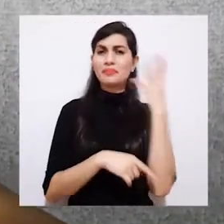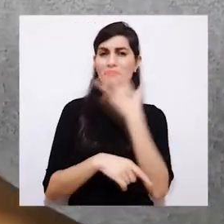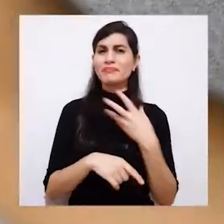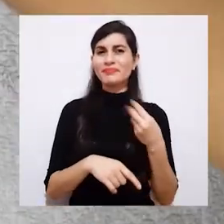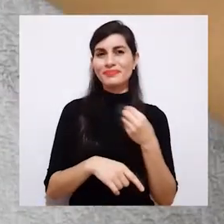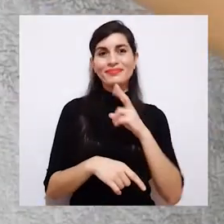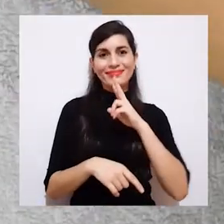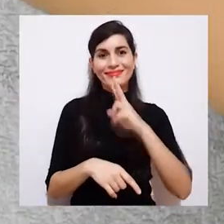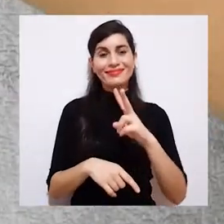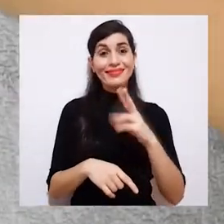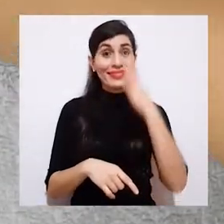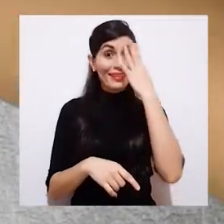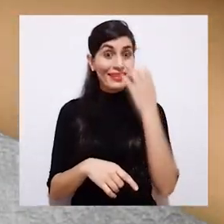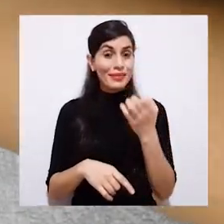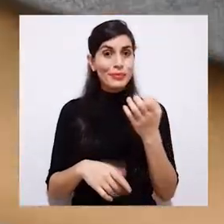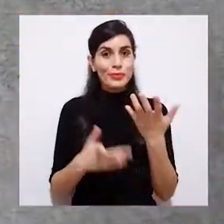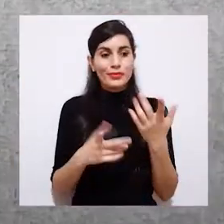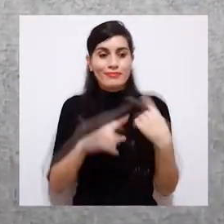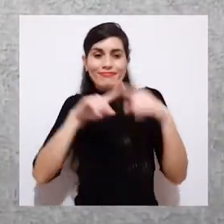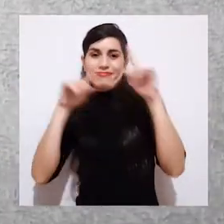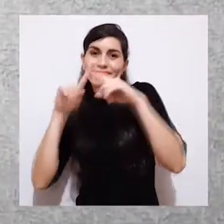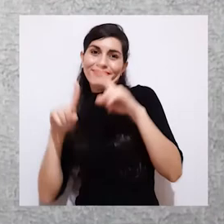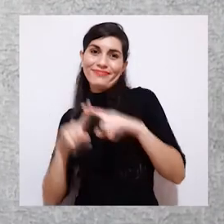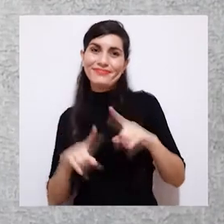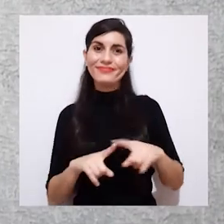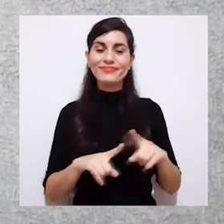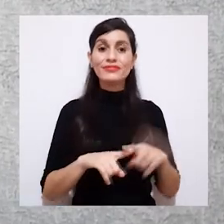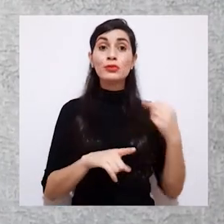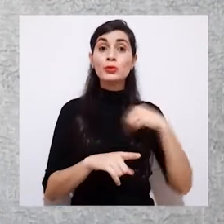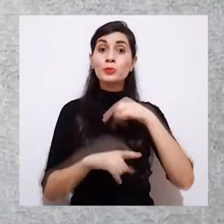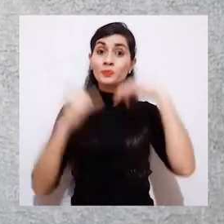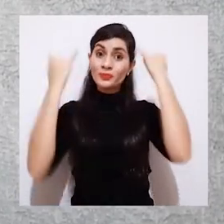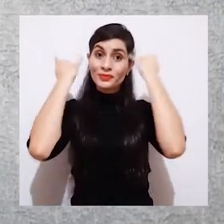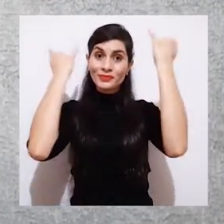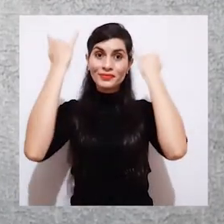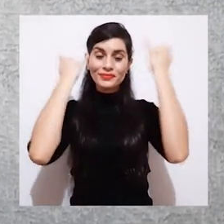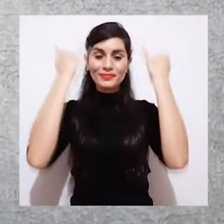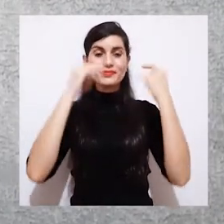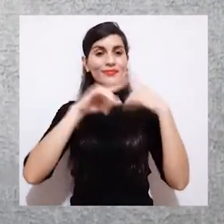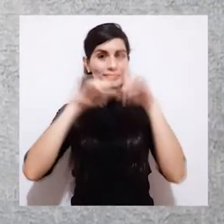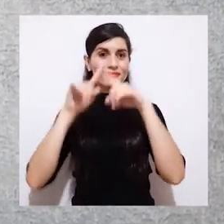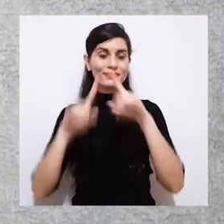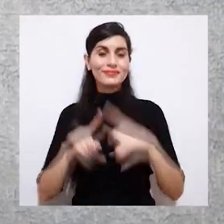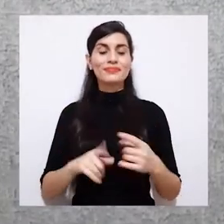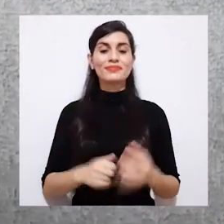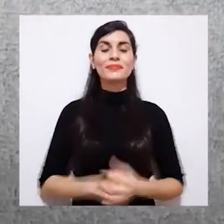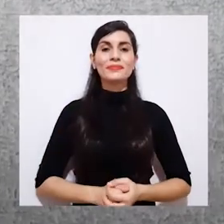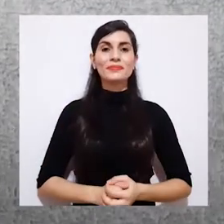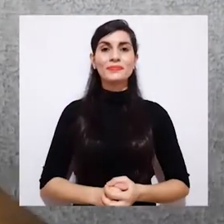verdad, ya que pues da una variedad de cómo podemos crear este tipo de efectos.